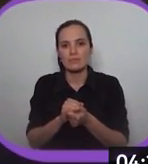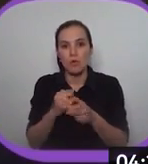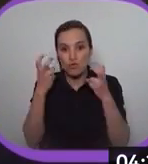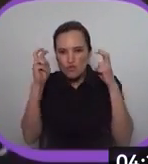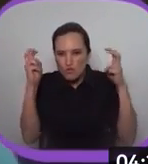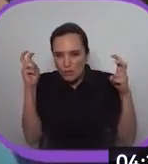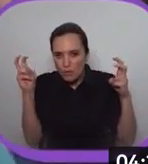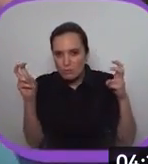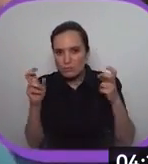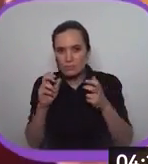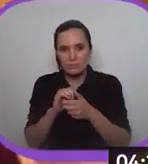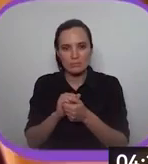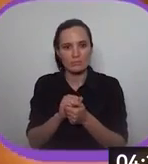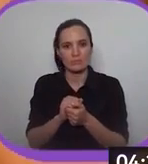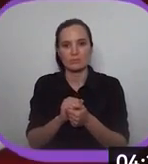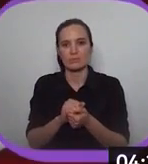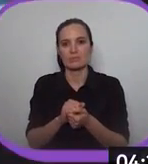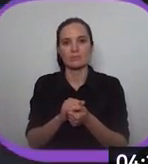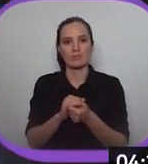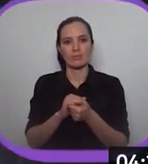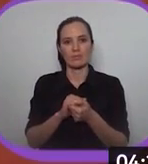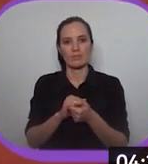Es hora de un estampido sónico.